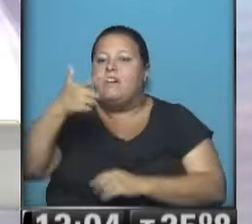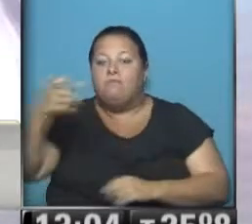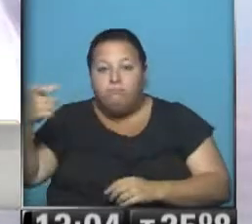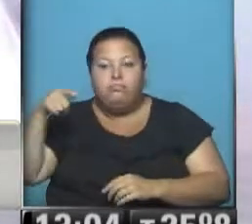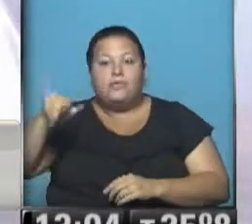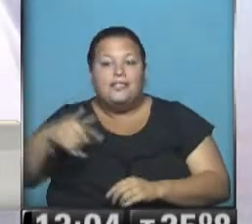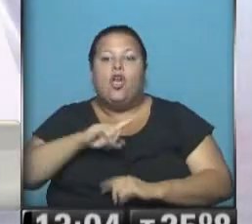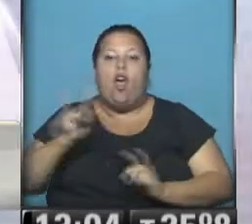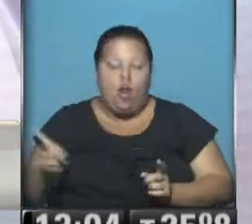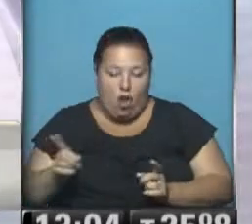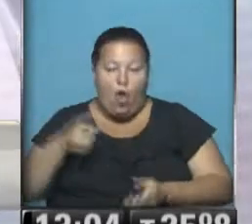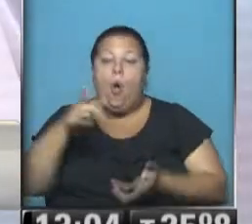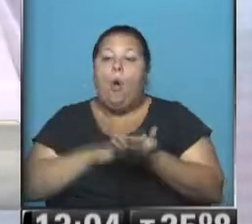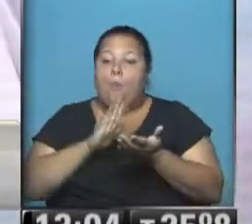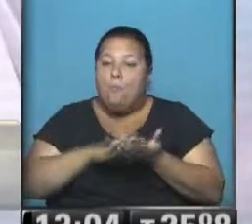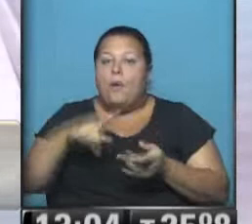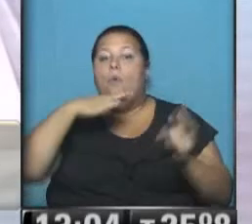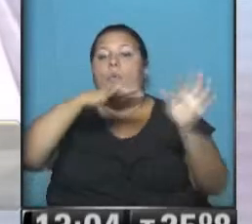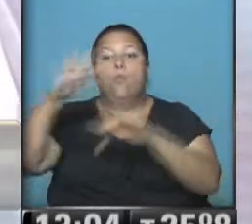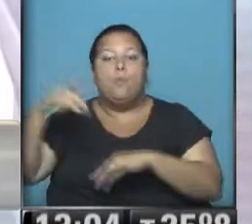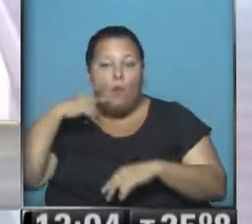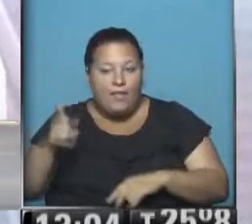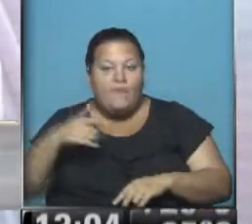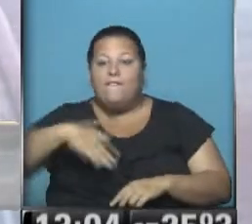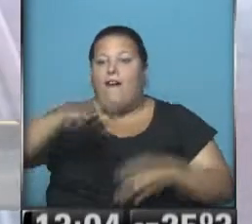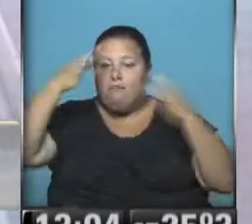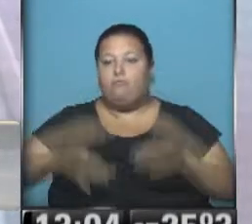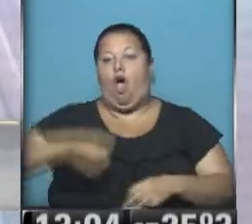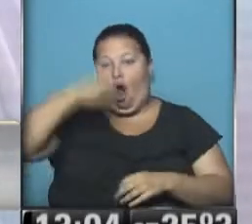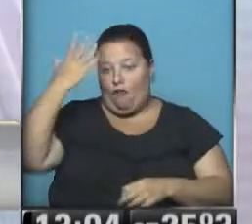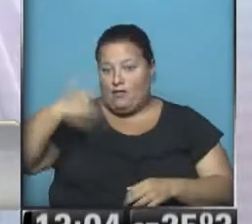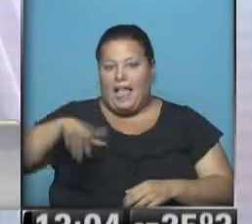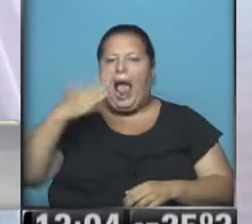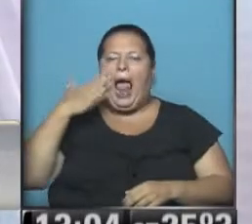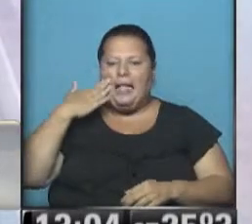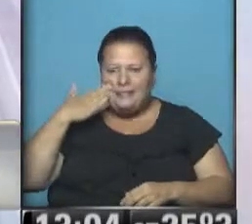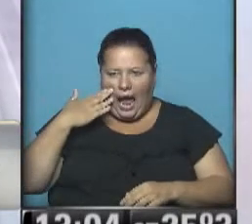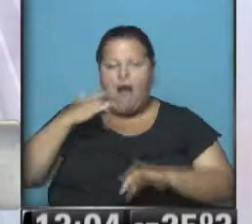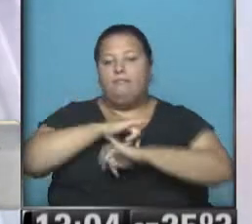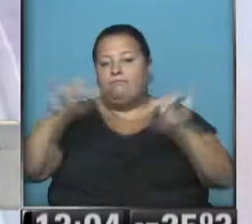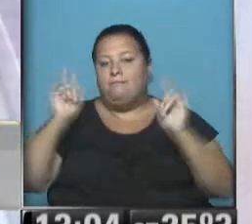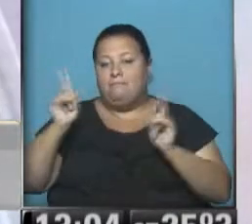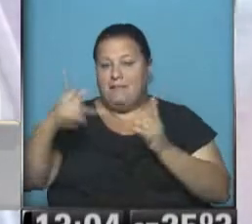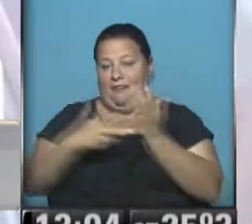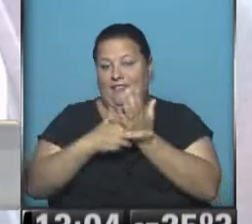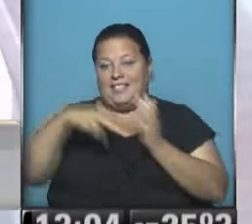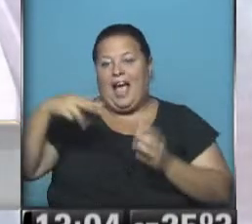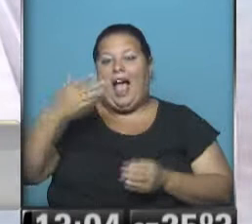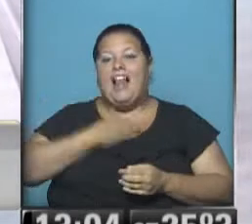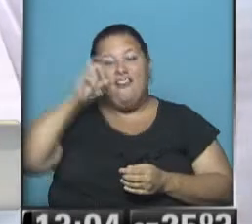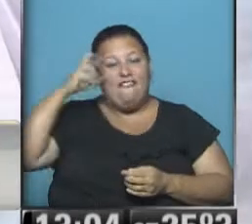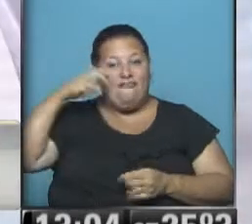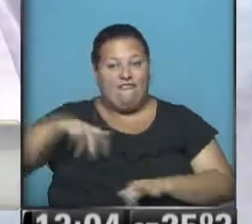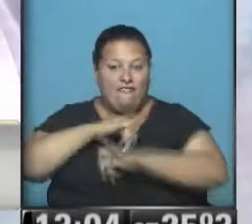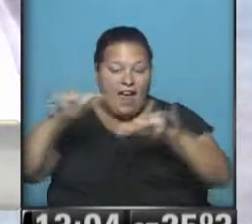ese arma. Esta prueba, por lo que trascendió también, se sabrá oficialmente en horas de la tarde, cuando lo diga la propia fiscal